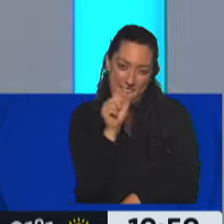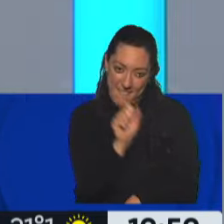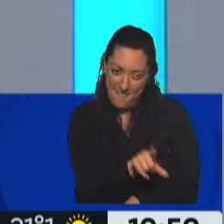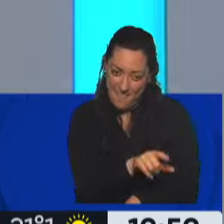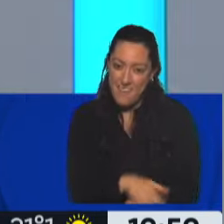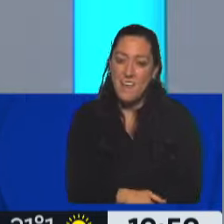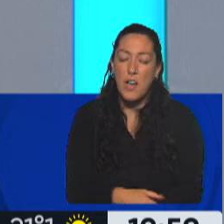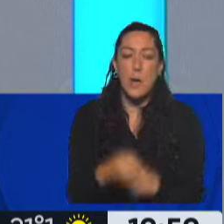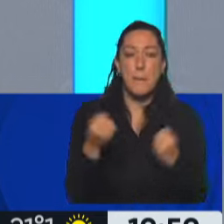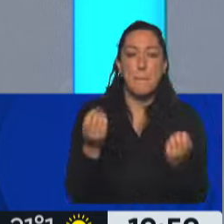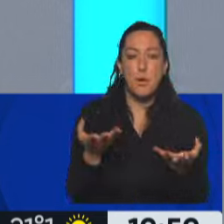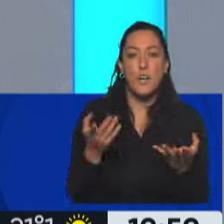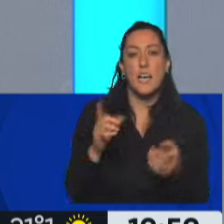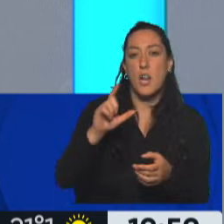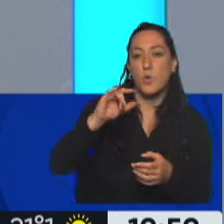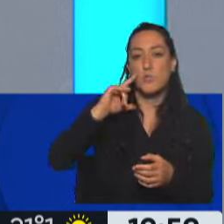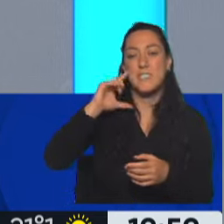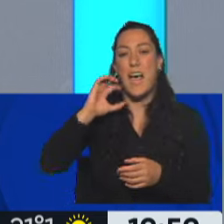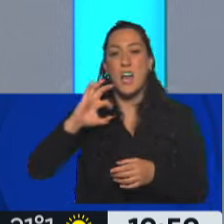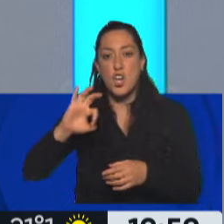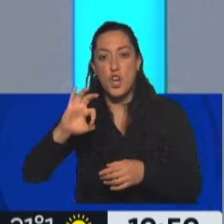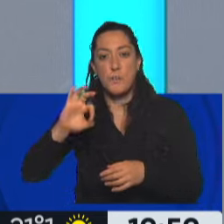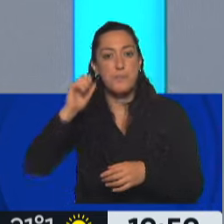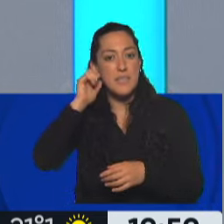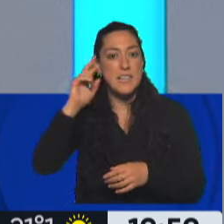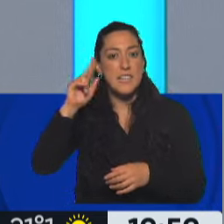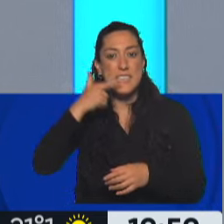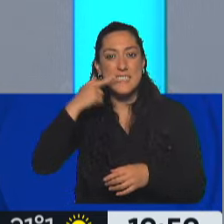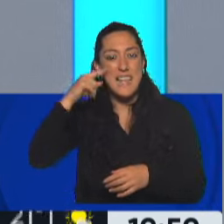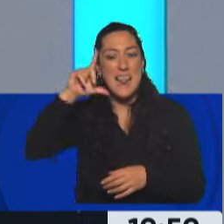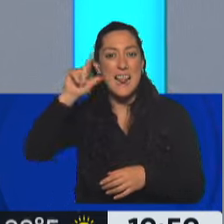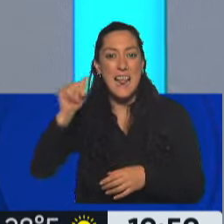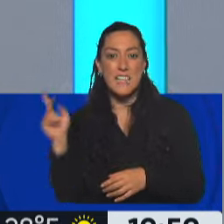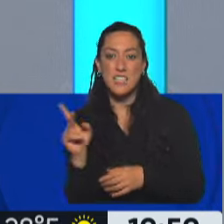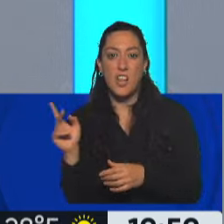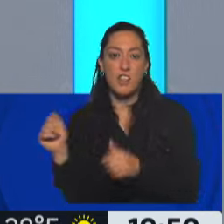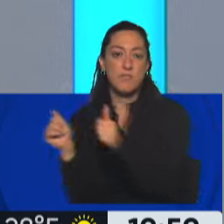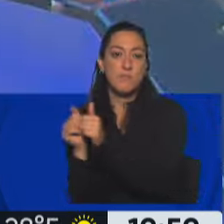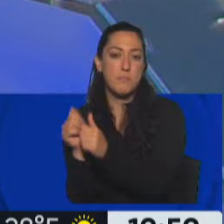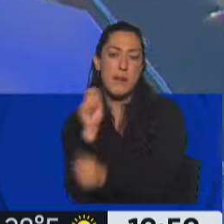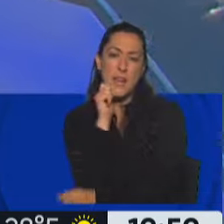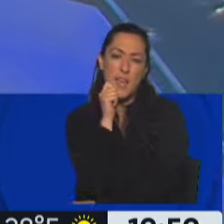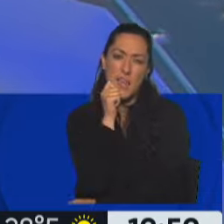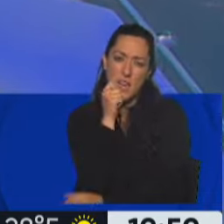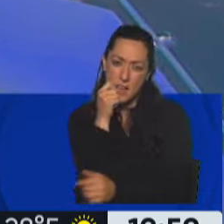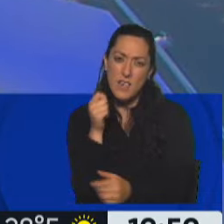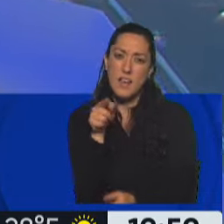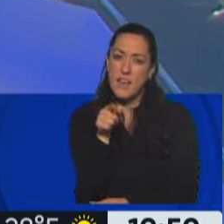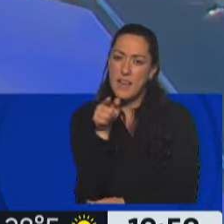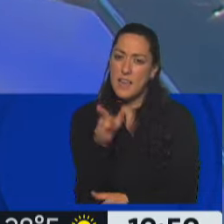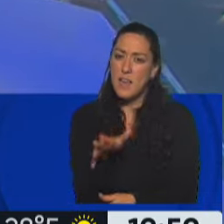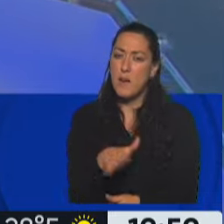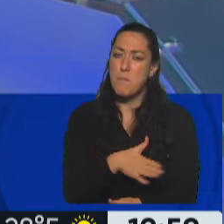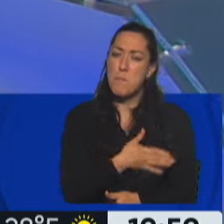encanta hablar. Porque, bueno, Luciano Castro y Griselda sabemos que qué tuvieron. Linda pareja. Está muy romántico,